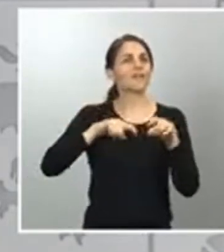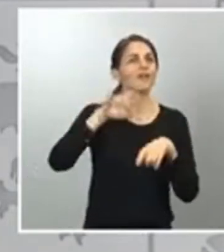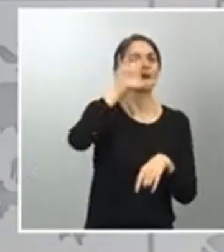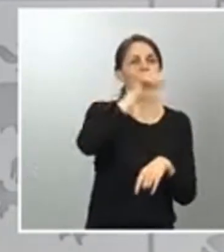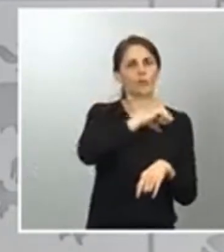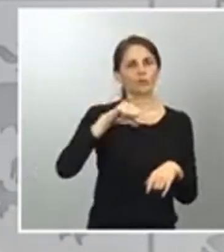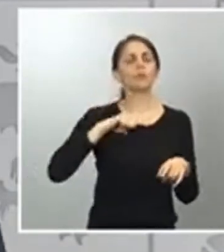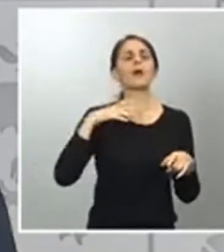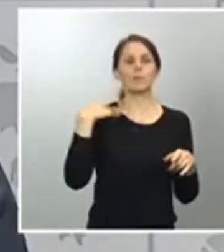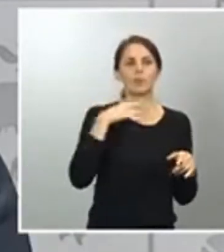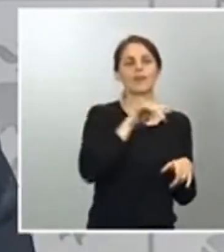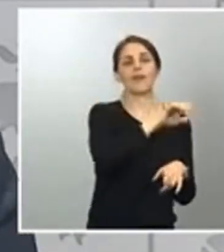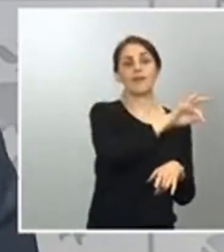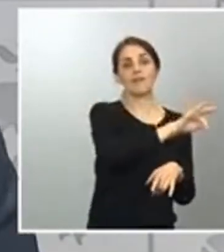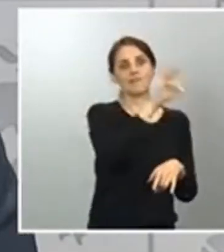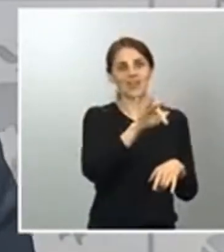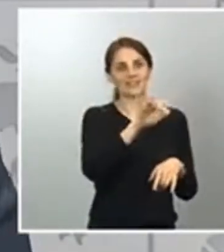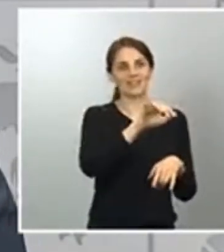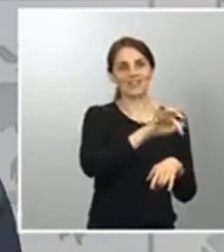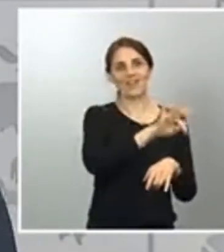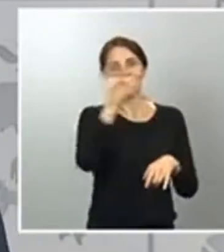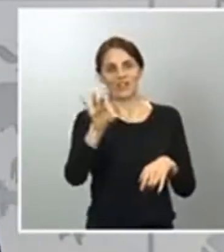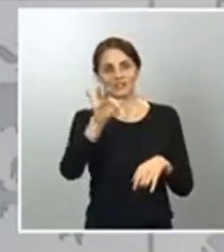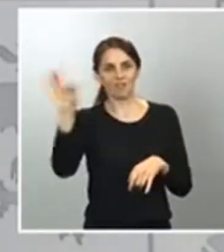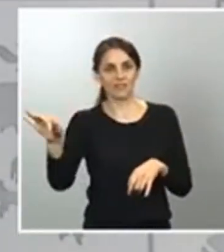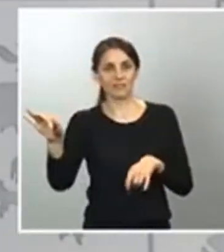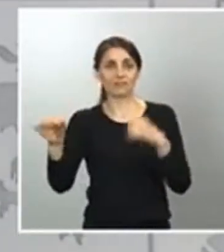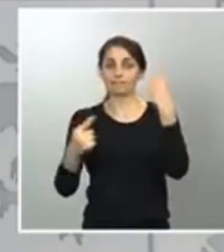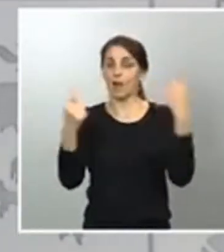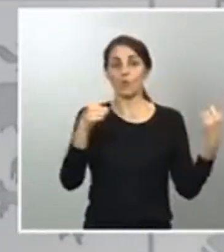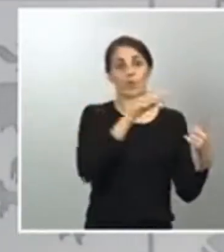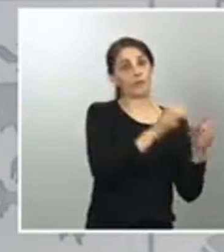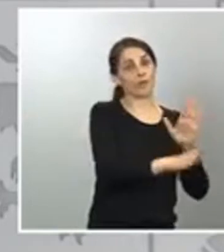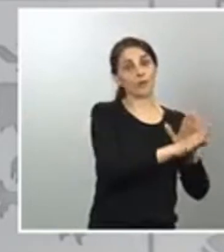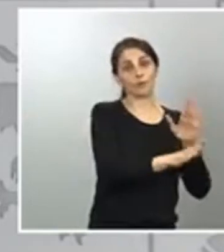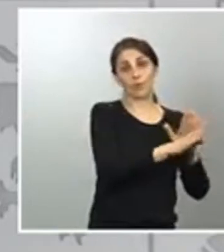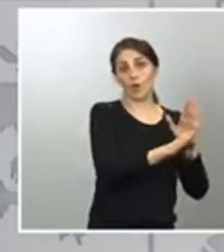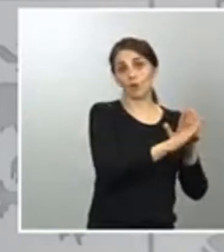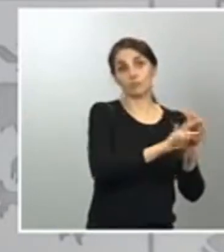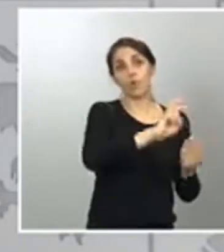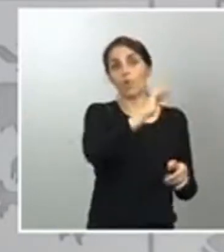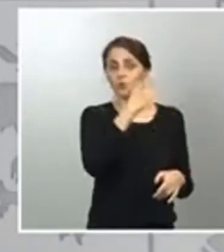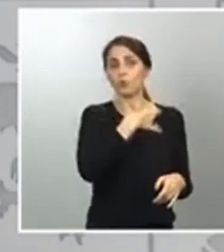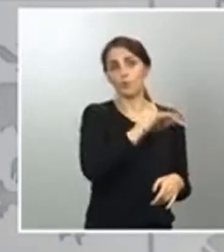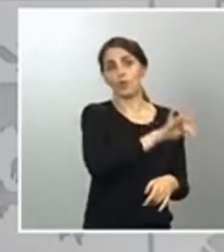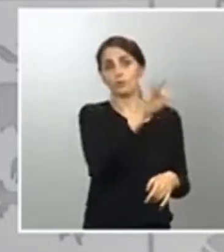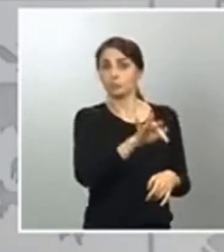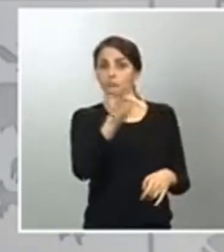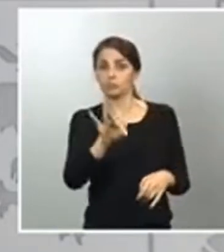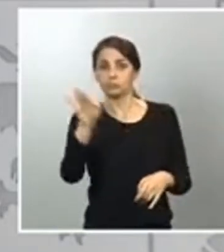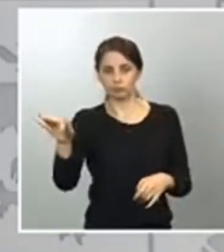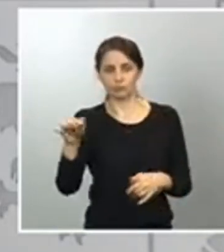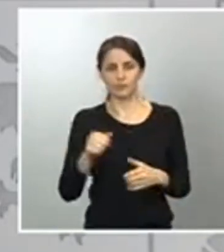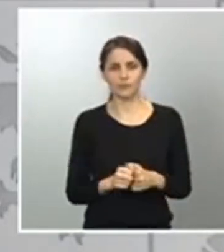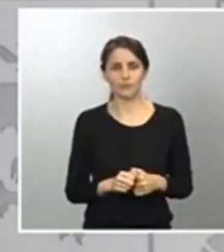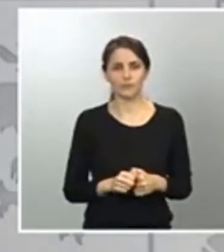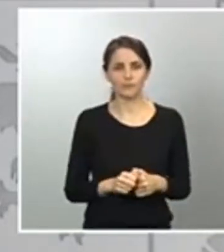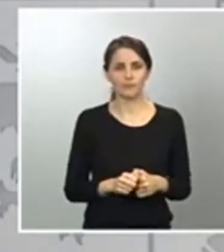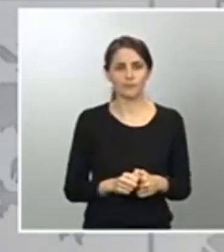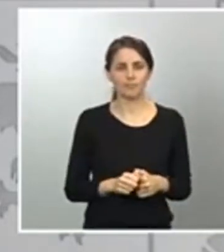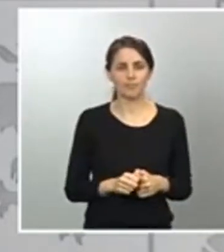situarse y continuar en la misma fase. Y finalmente, que evidentemente en